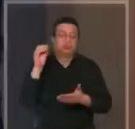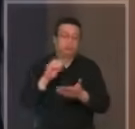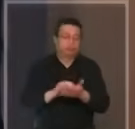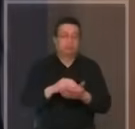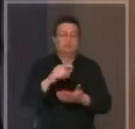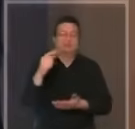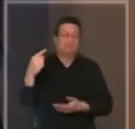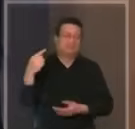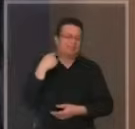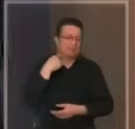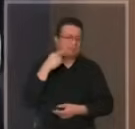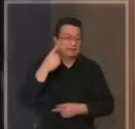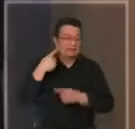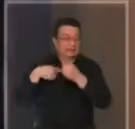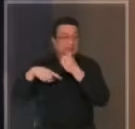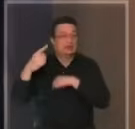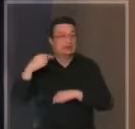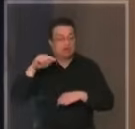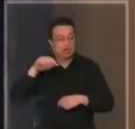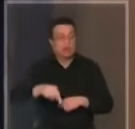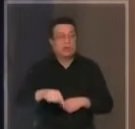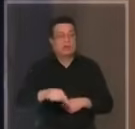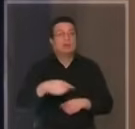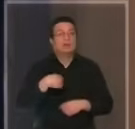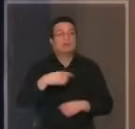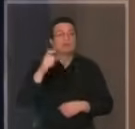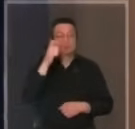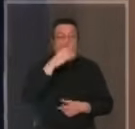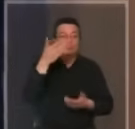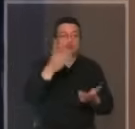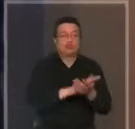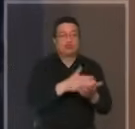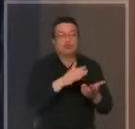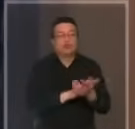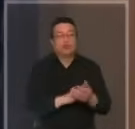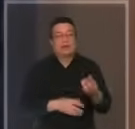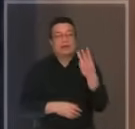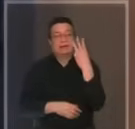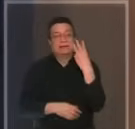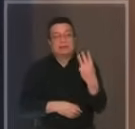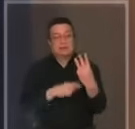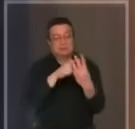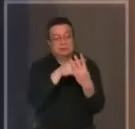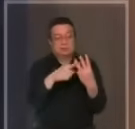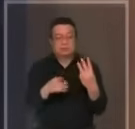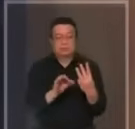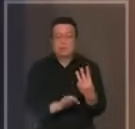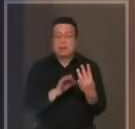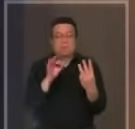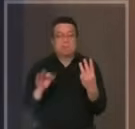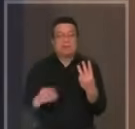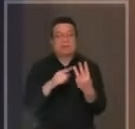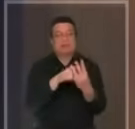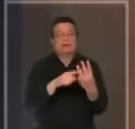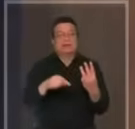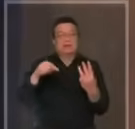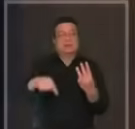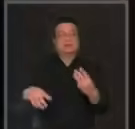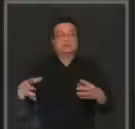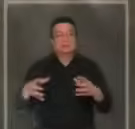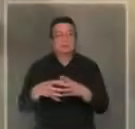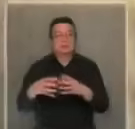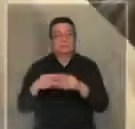sangre, derramada por 3 hombres de excepción de esta